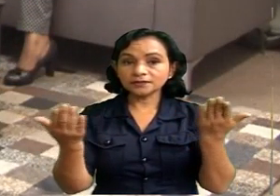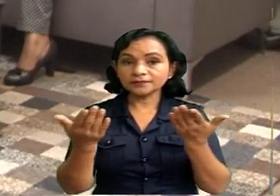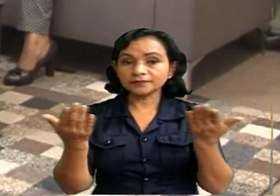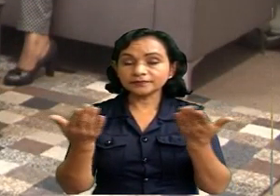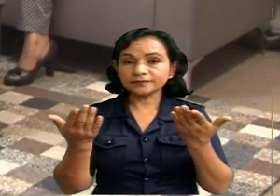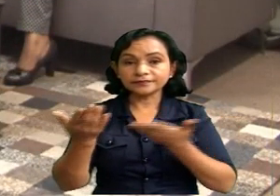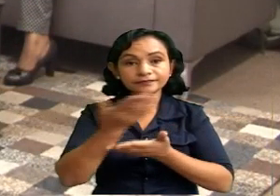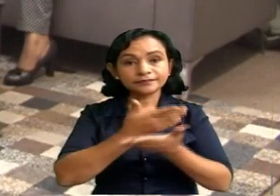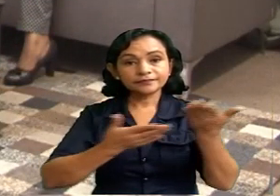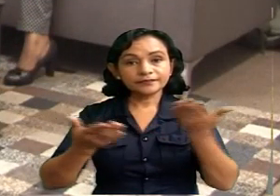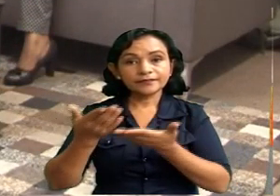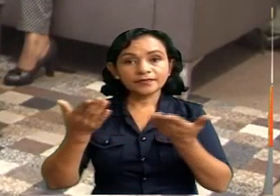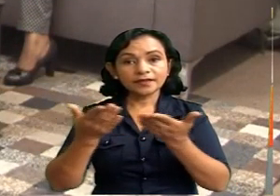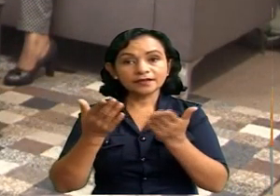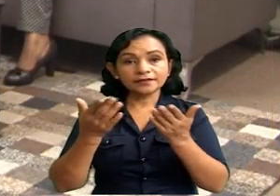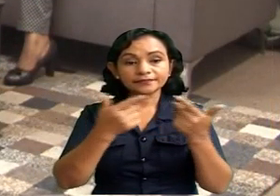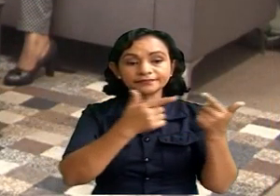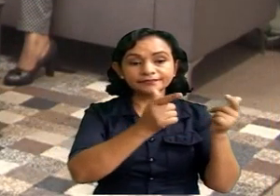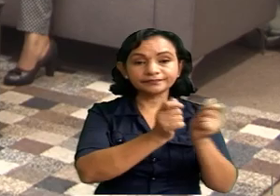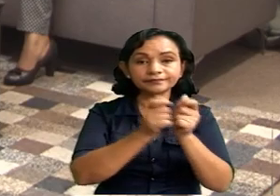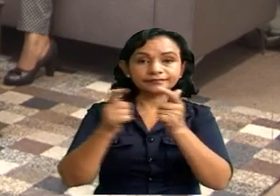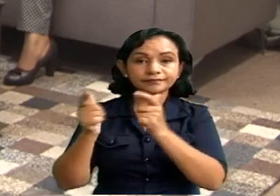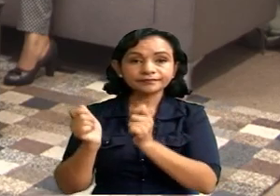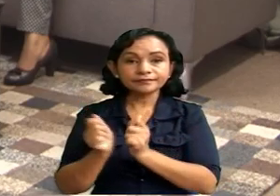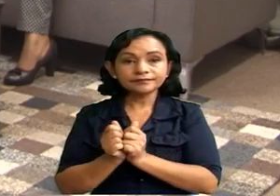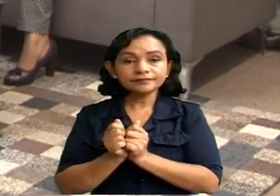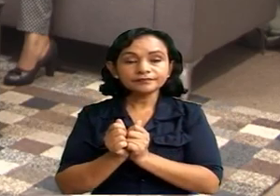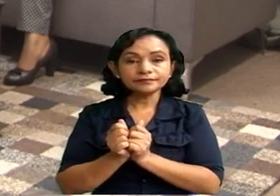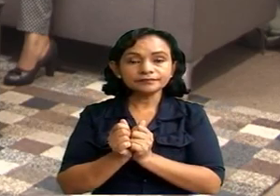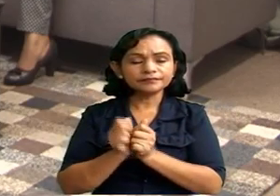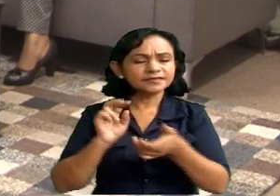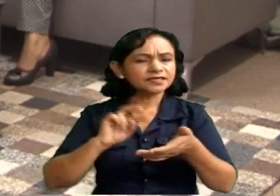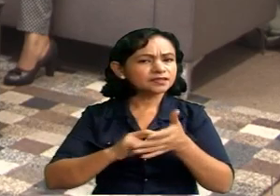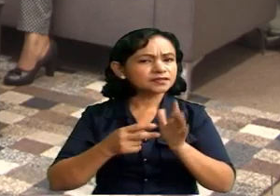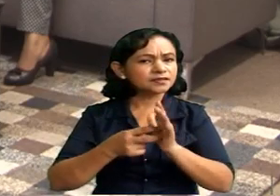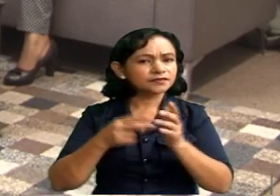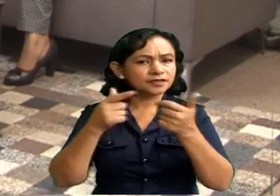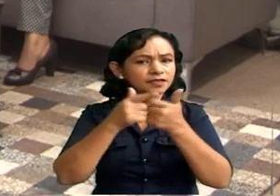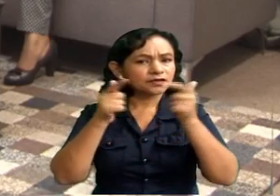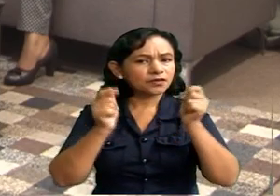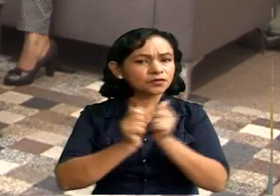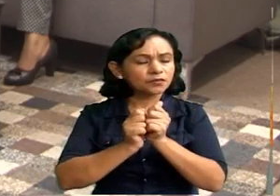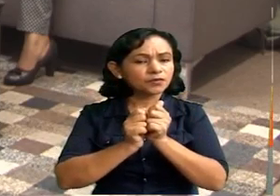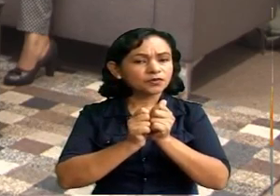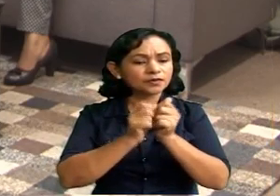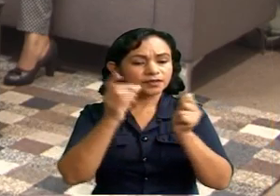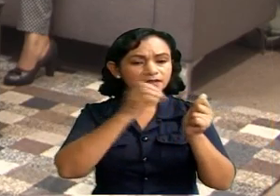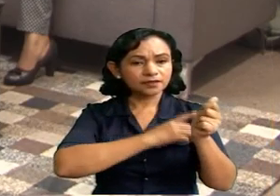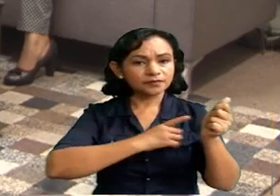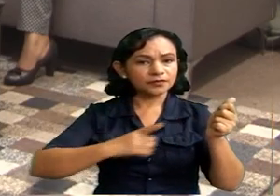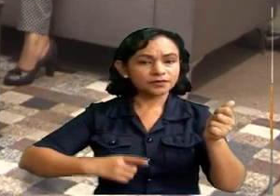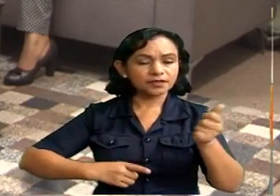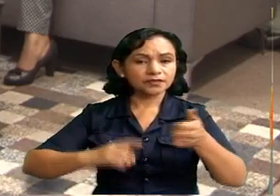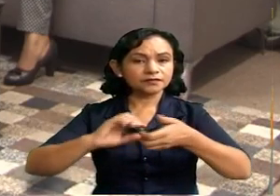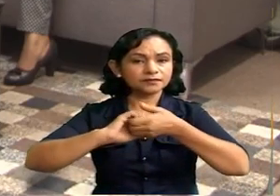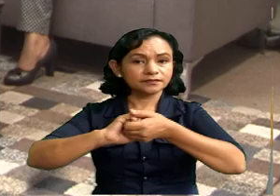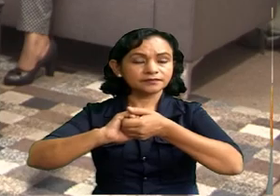lo que es el Grupo Parlamentario de Amistad entre las dos repúblicas. El Grupo Parlamentario de Amistad con la República Bolivariana de